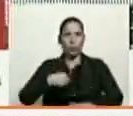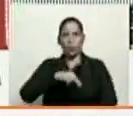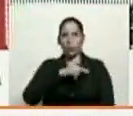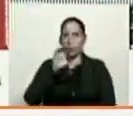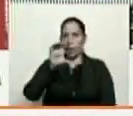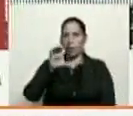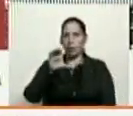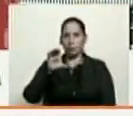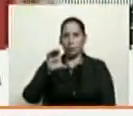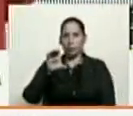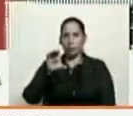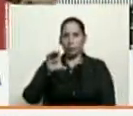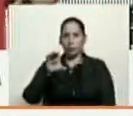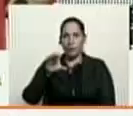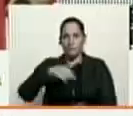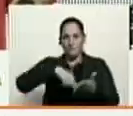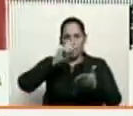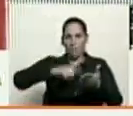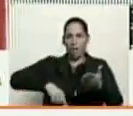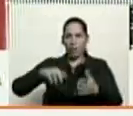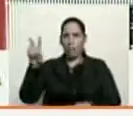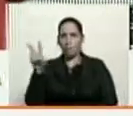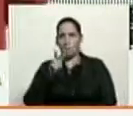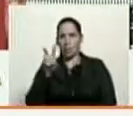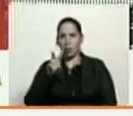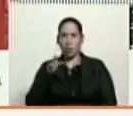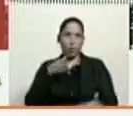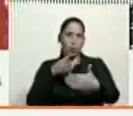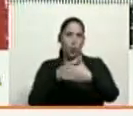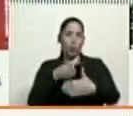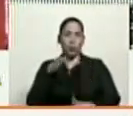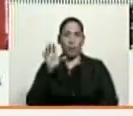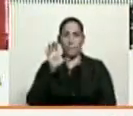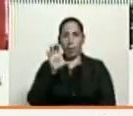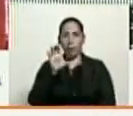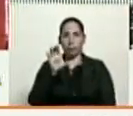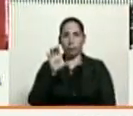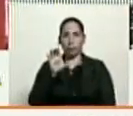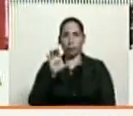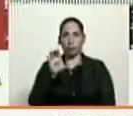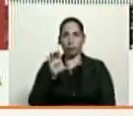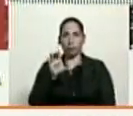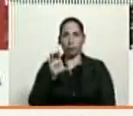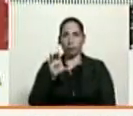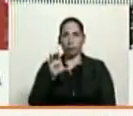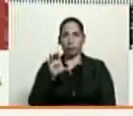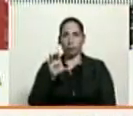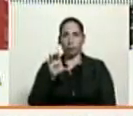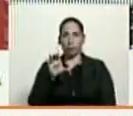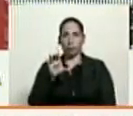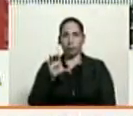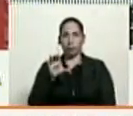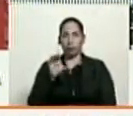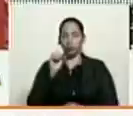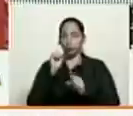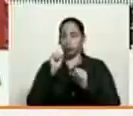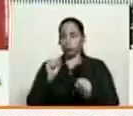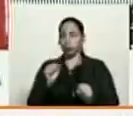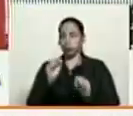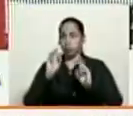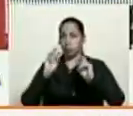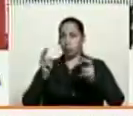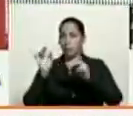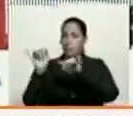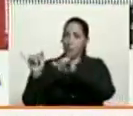ahí, firmando un venezolano contra su país. Ya la dureza de este tema, ¿no? Los